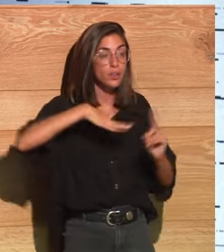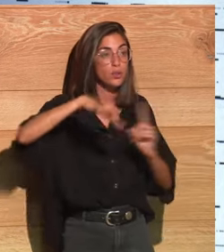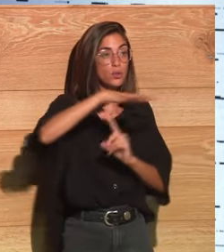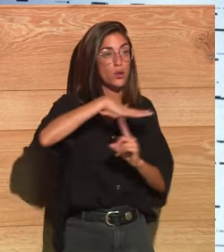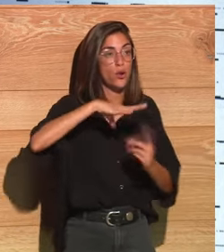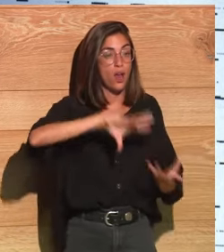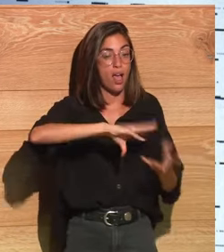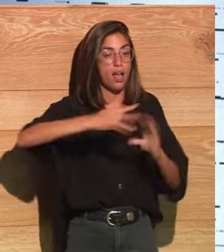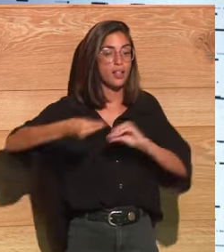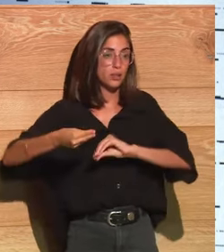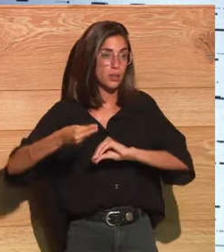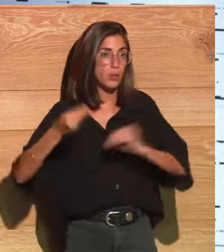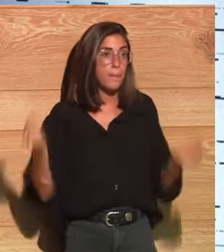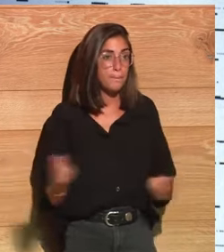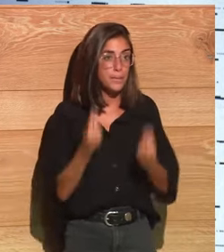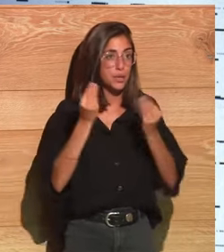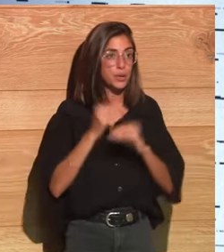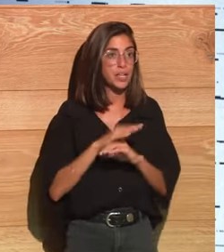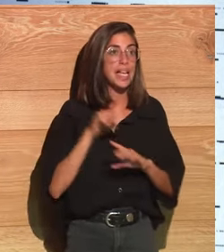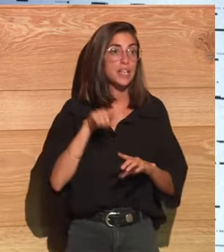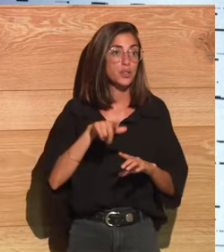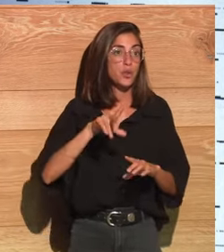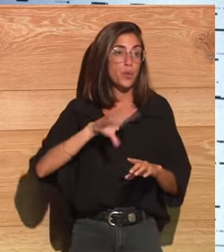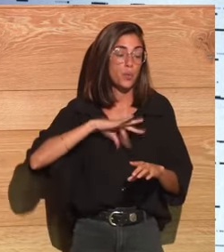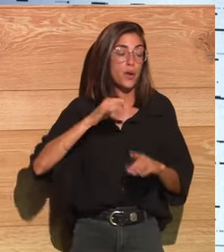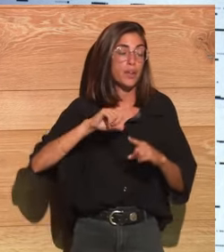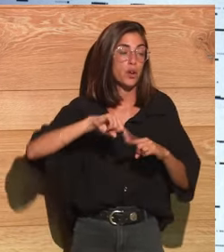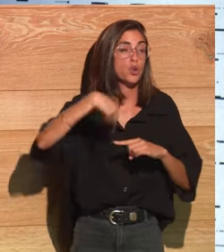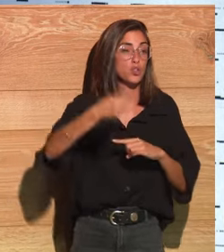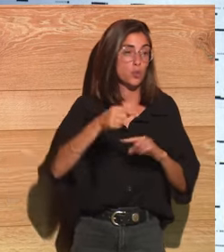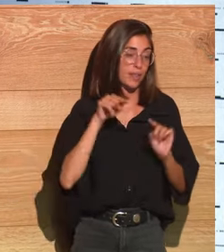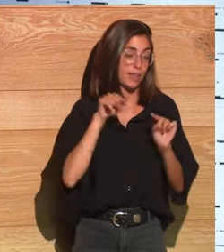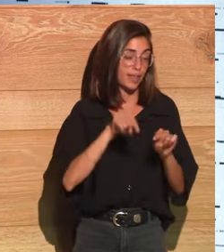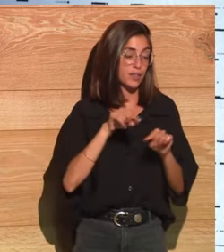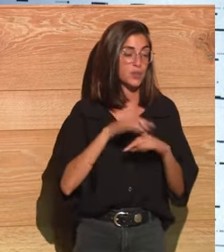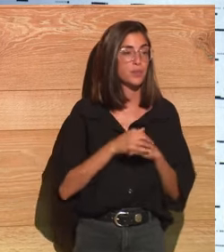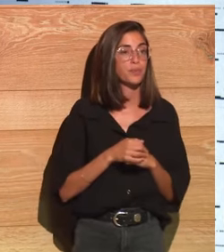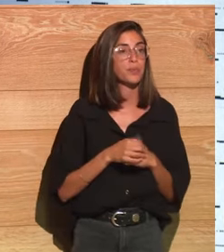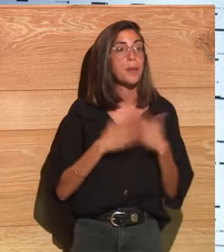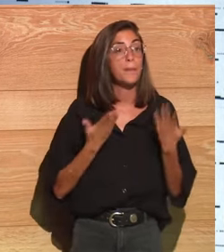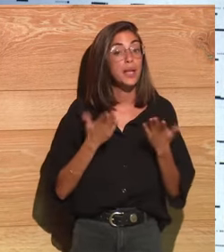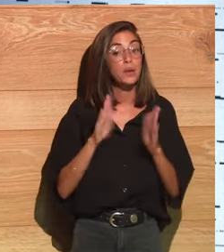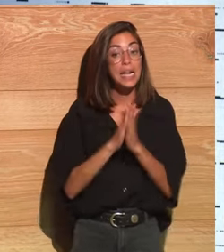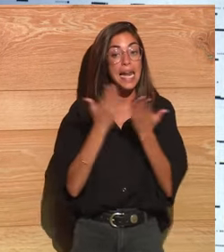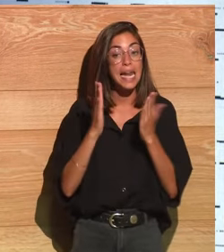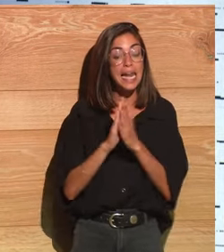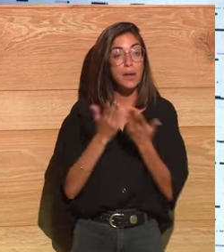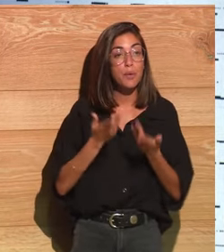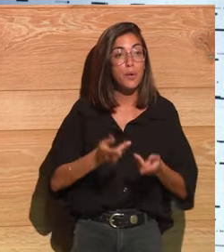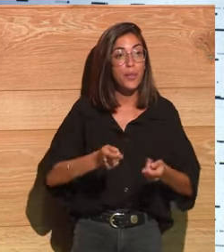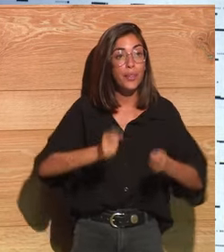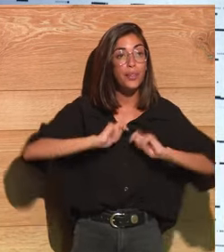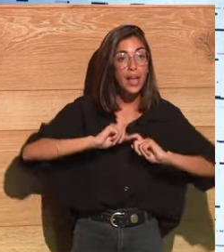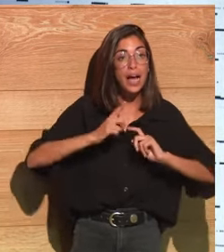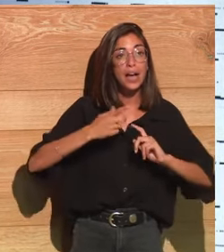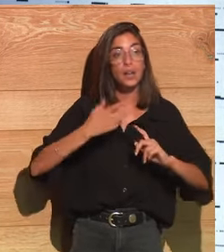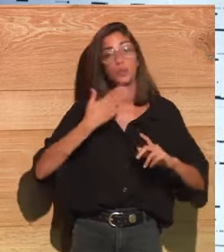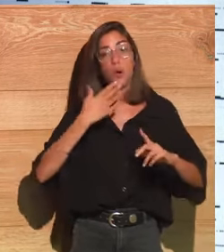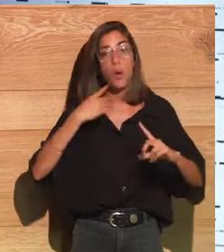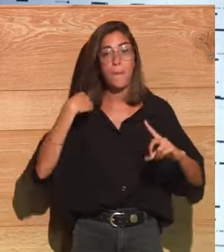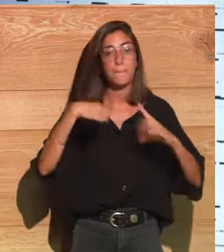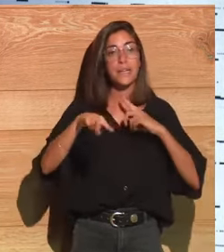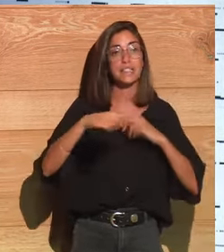o indirectamente, o son una consecuencia sino de ella. En este sentido, es un libro que nos ofrece un mensaje de